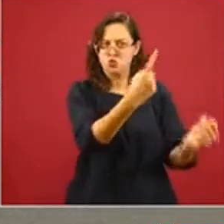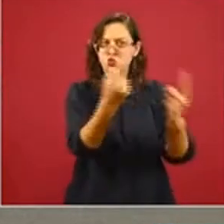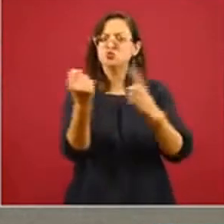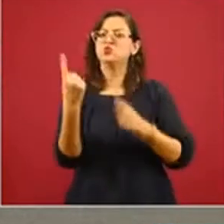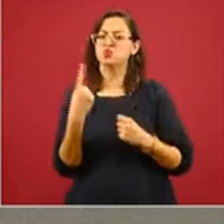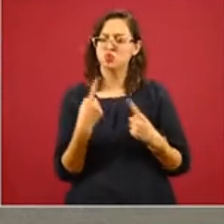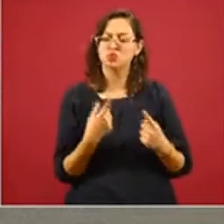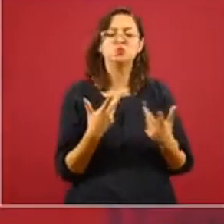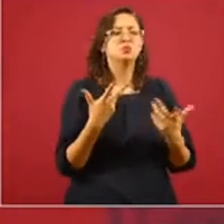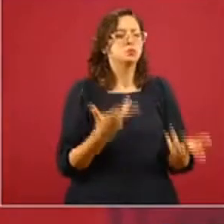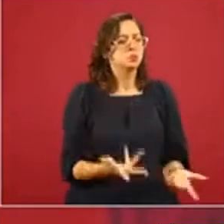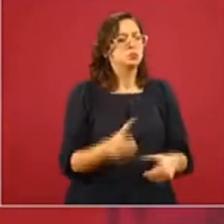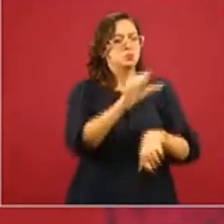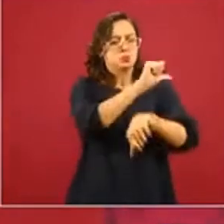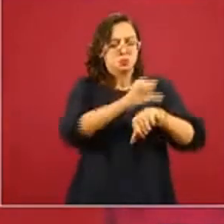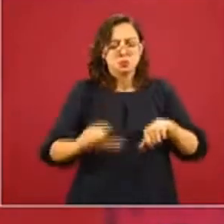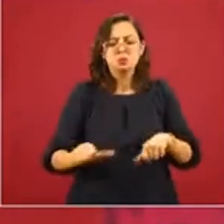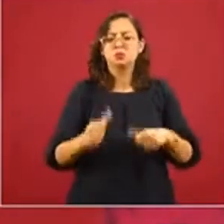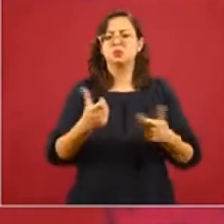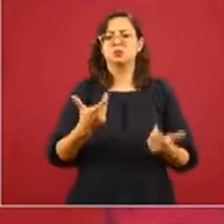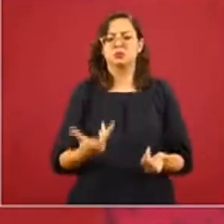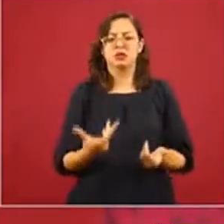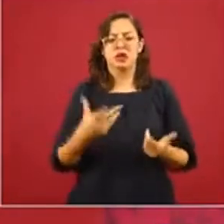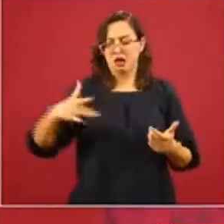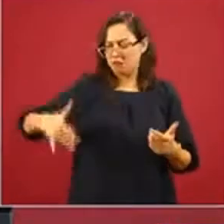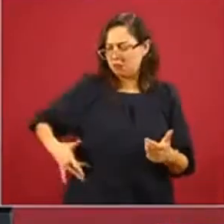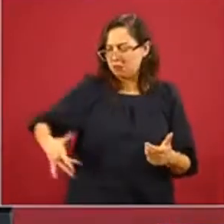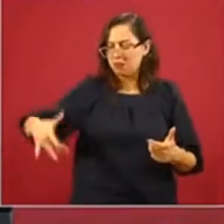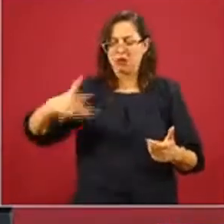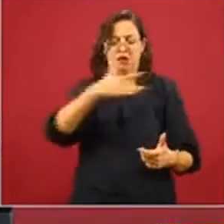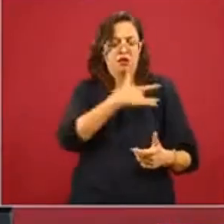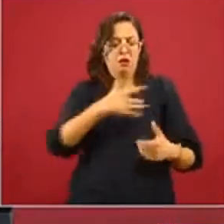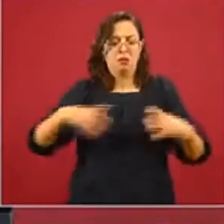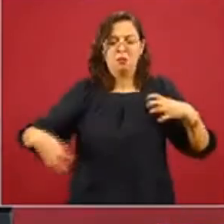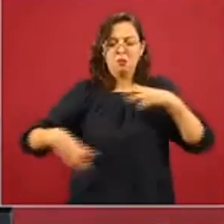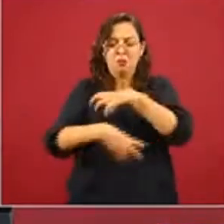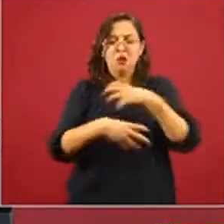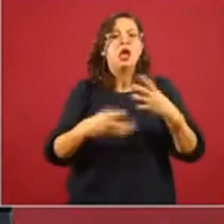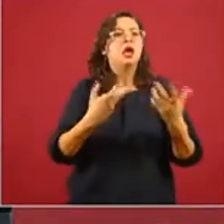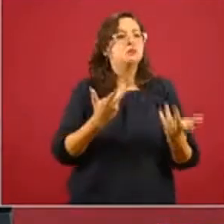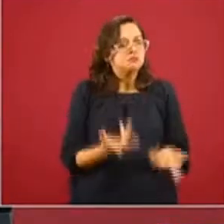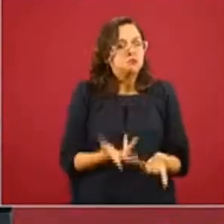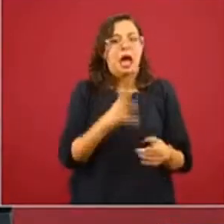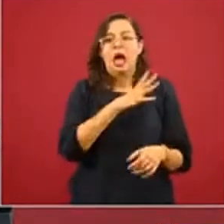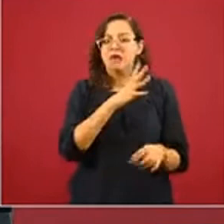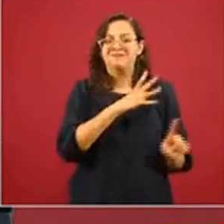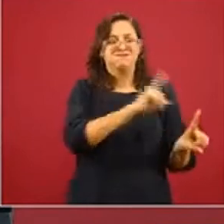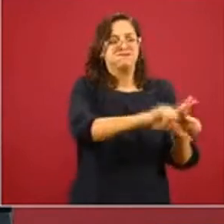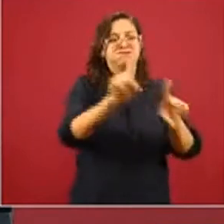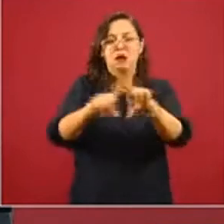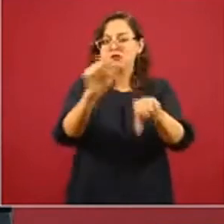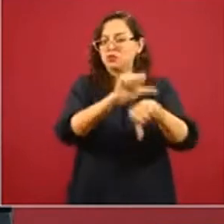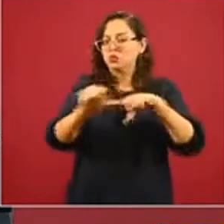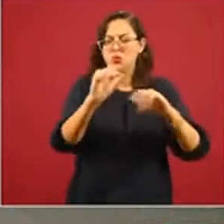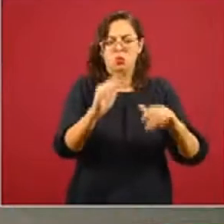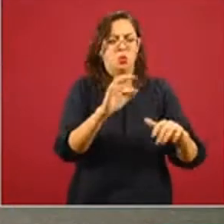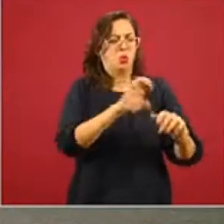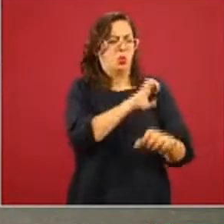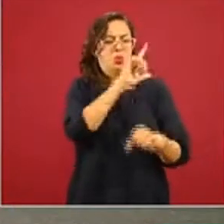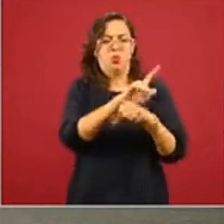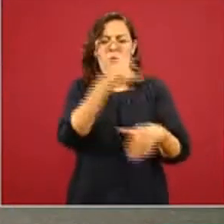trasplantes renales, hepáticos, cardíacos, de múltiples tipos, se